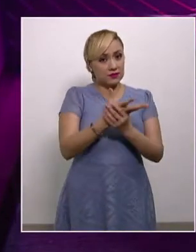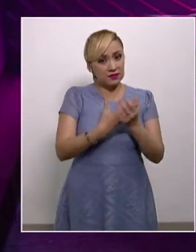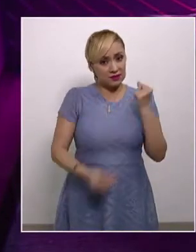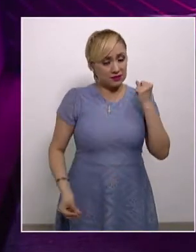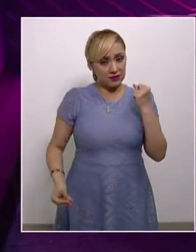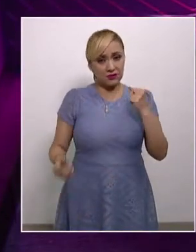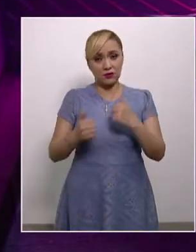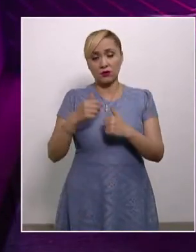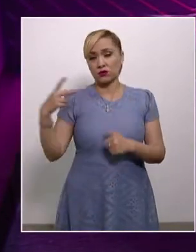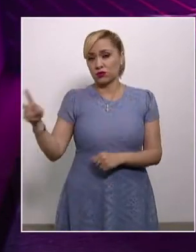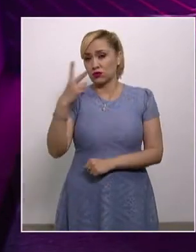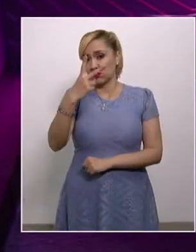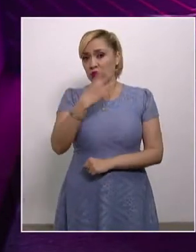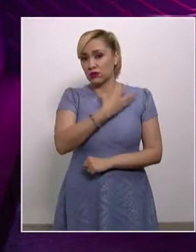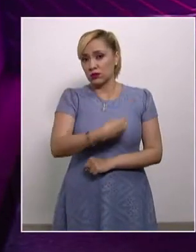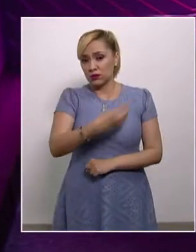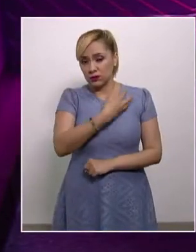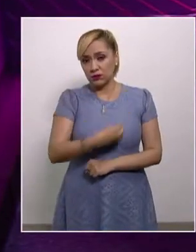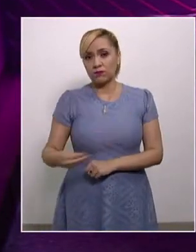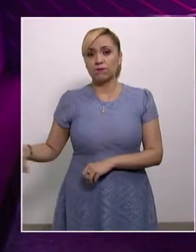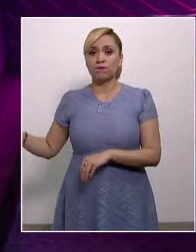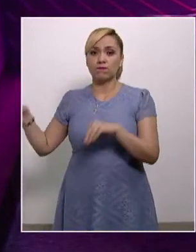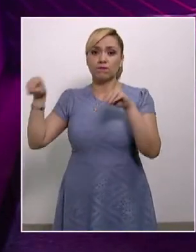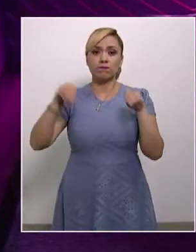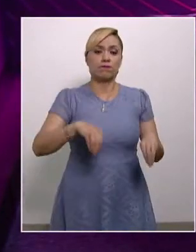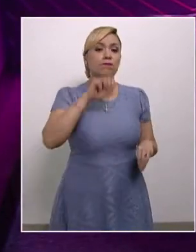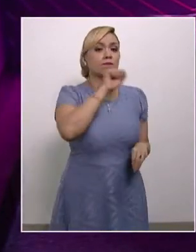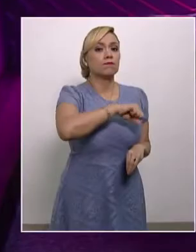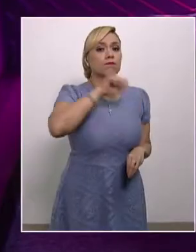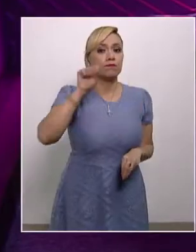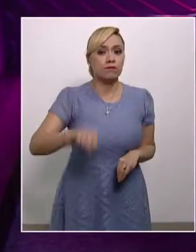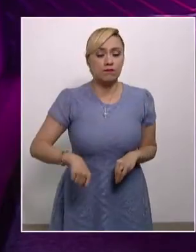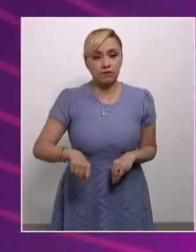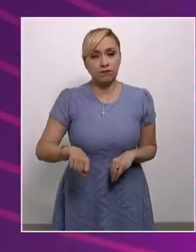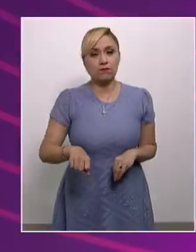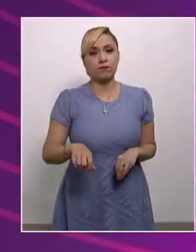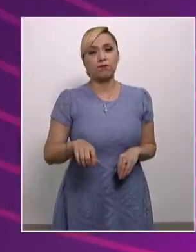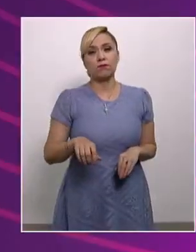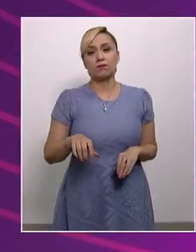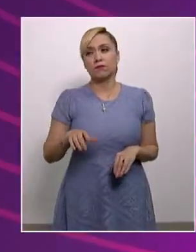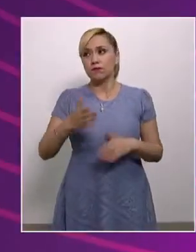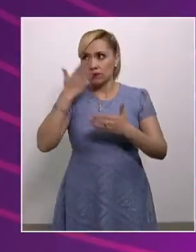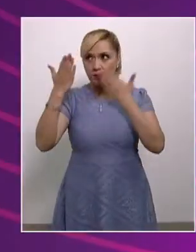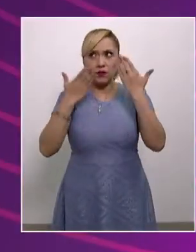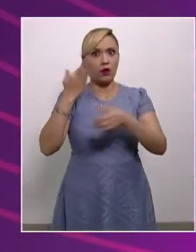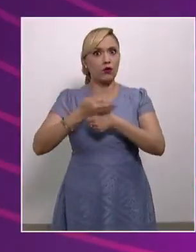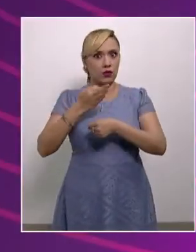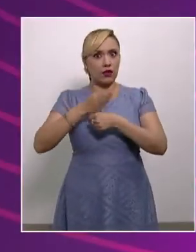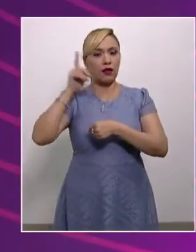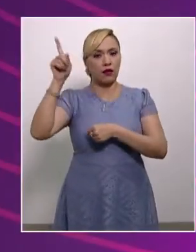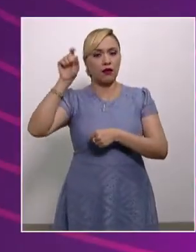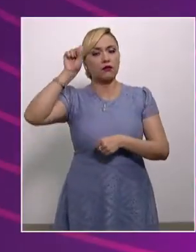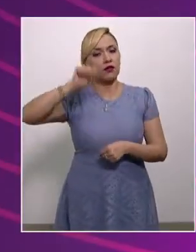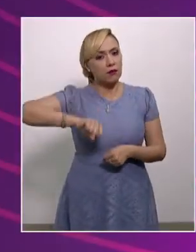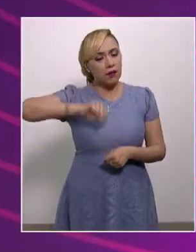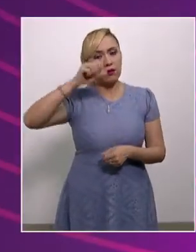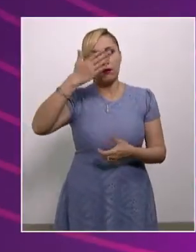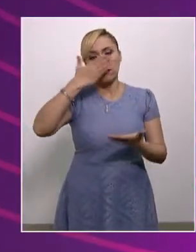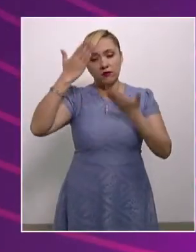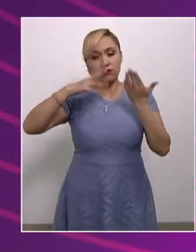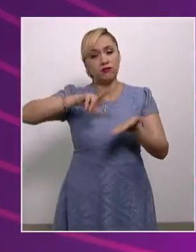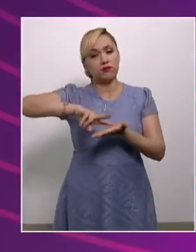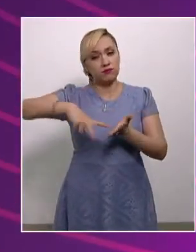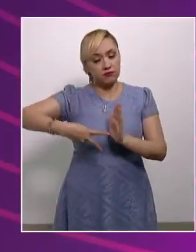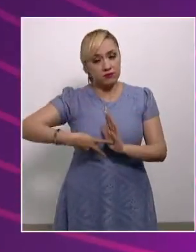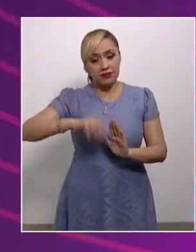violencia con sus 2 hijos, llega a Saltillo, ahora está trabajando, estudiando, estudia en los sábados ingeniería y está